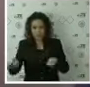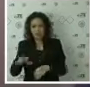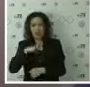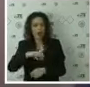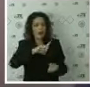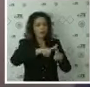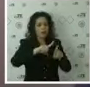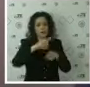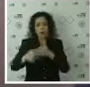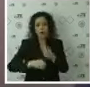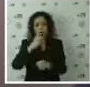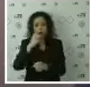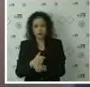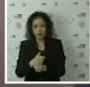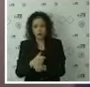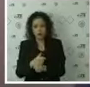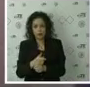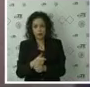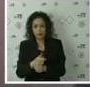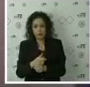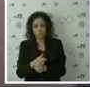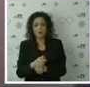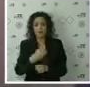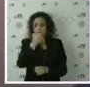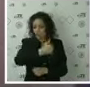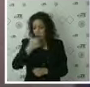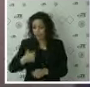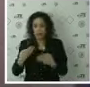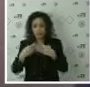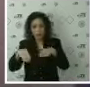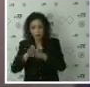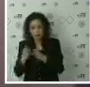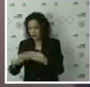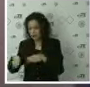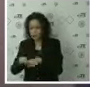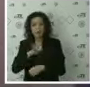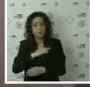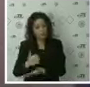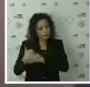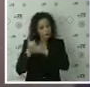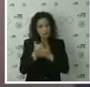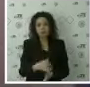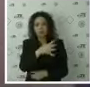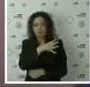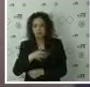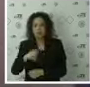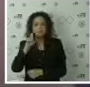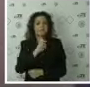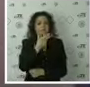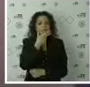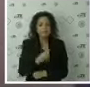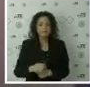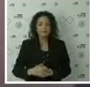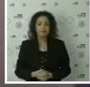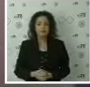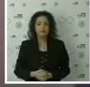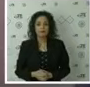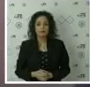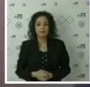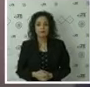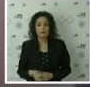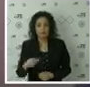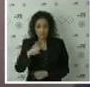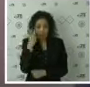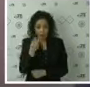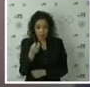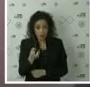alternativos para una clase, y donde en todas las casas hay padres que pueden apoyar a sus hijas e hijos. Pero seamos realistas, esto no es